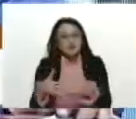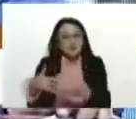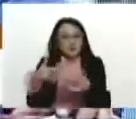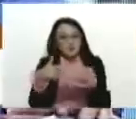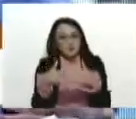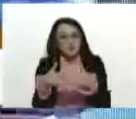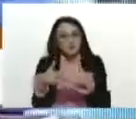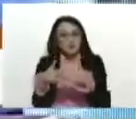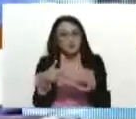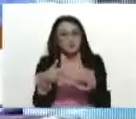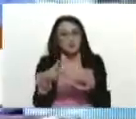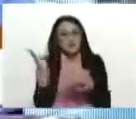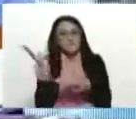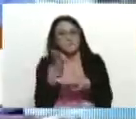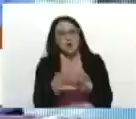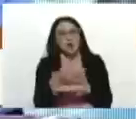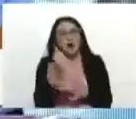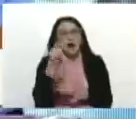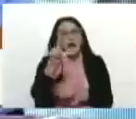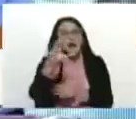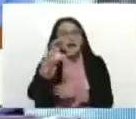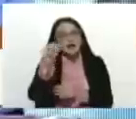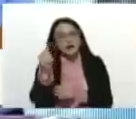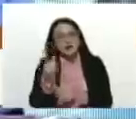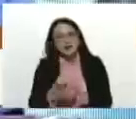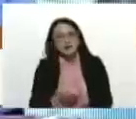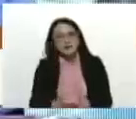la derrota del arca